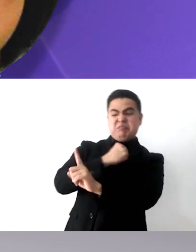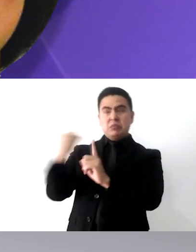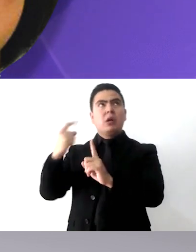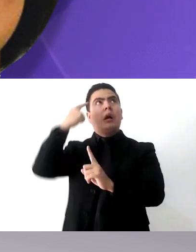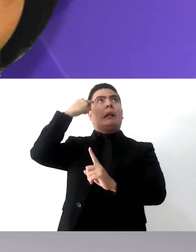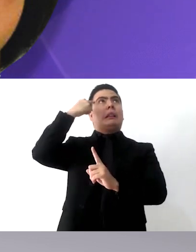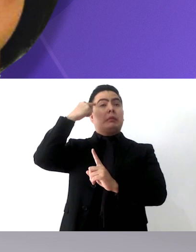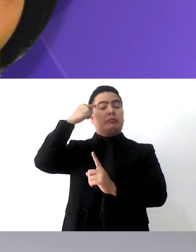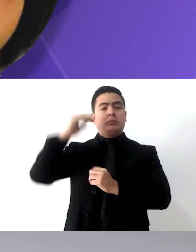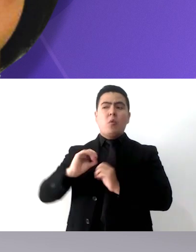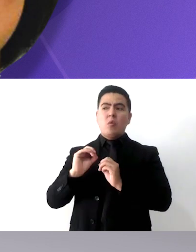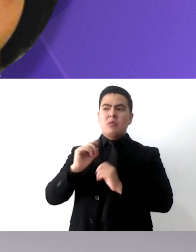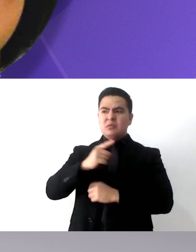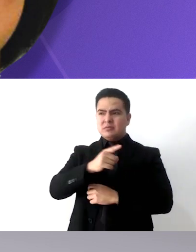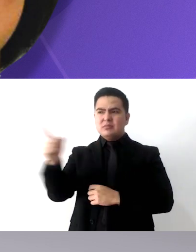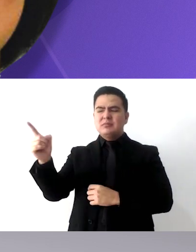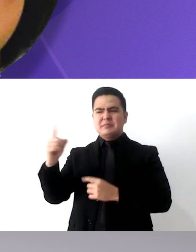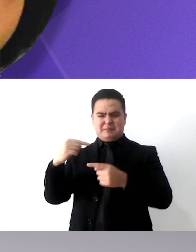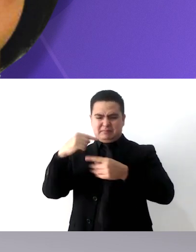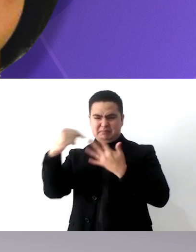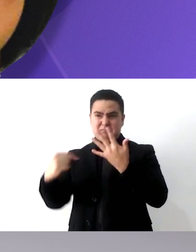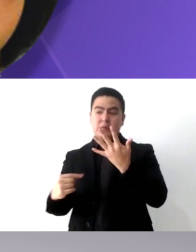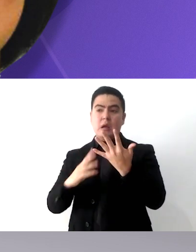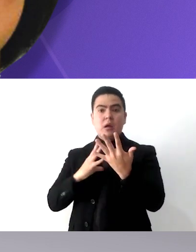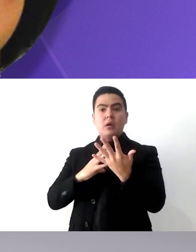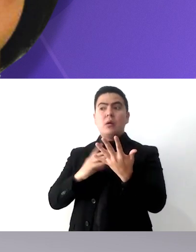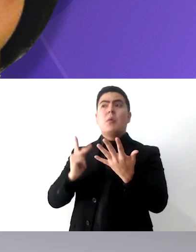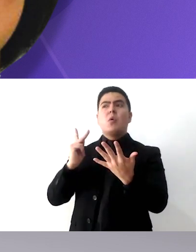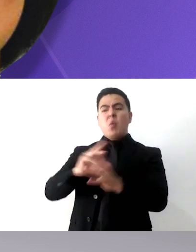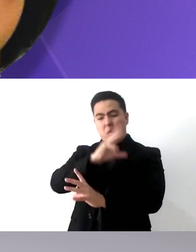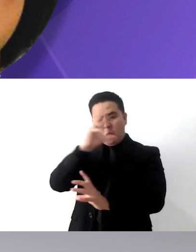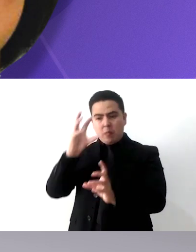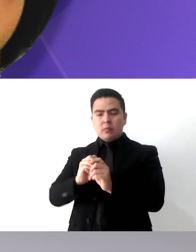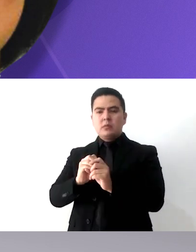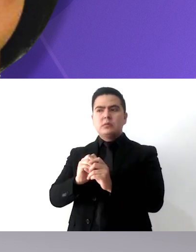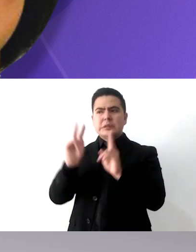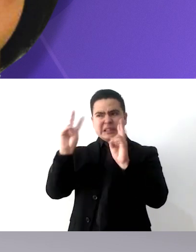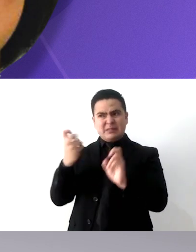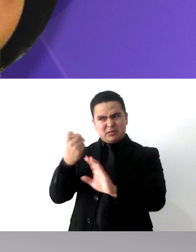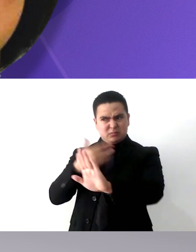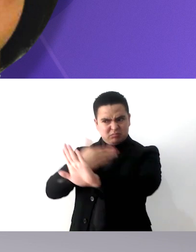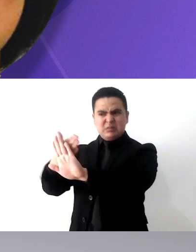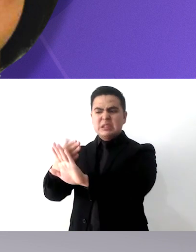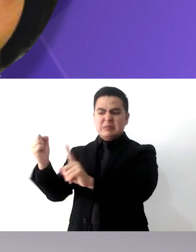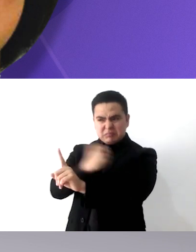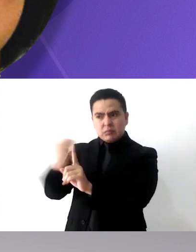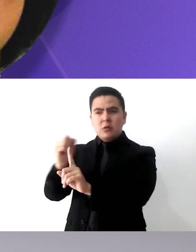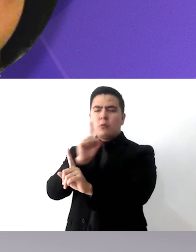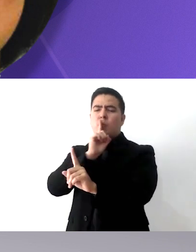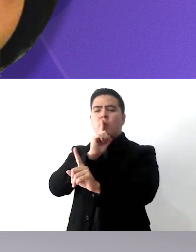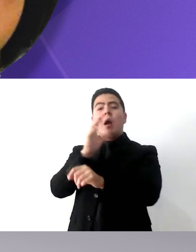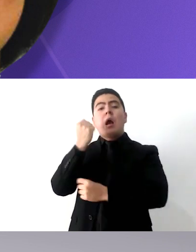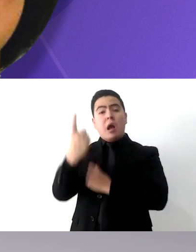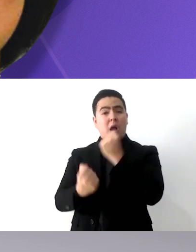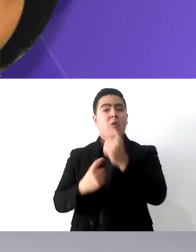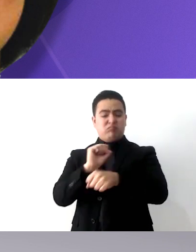agresiones físicas, pero no toda la violencia política se manifiesta físicamente. ¿Cuáles son las formas